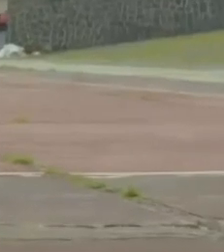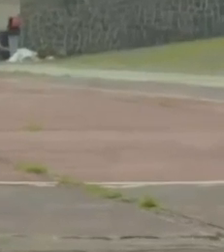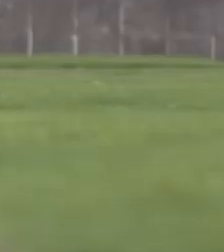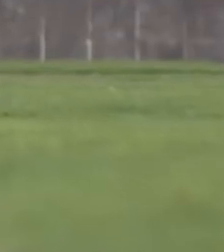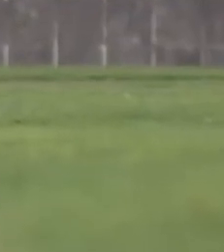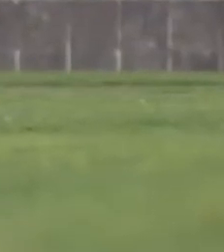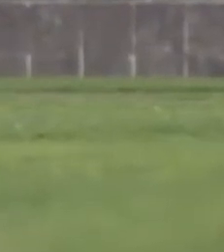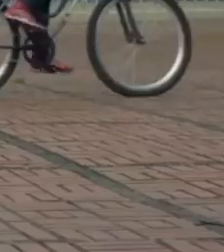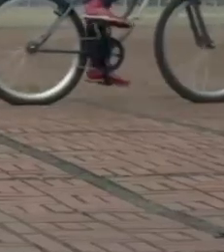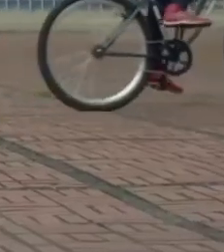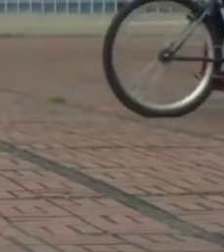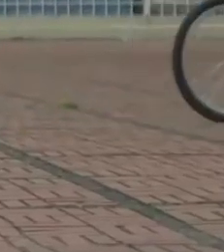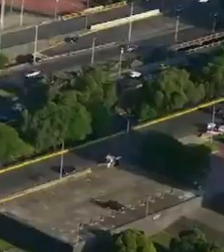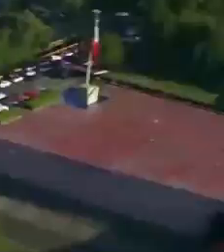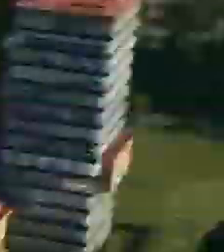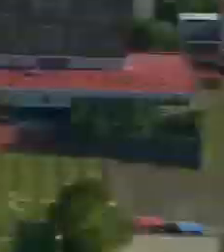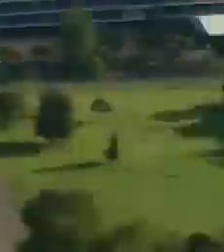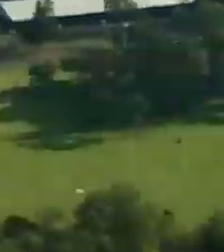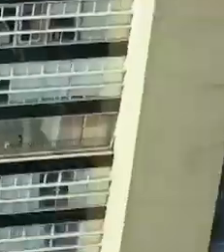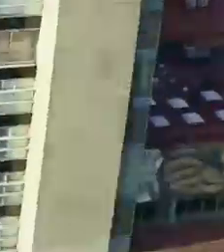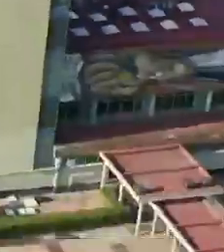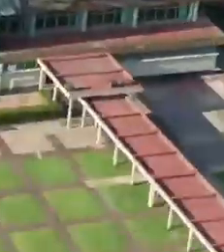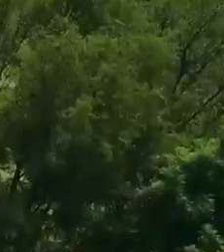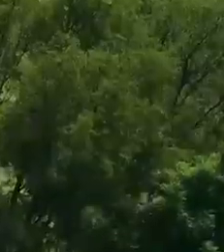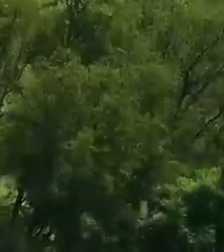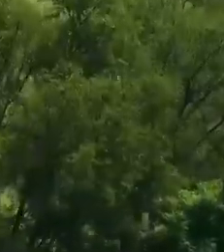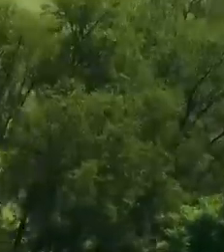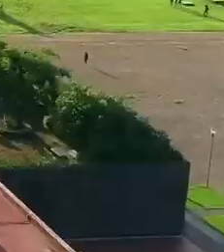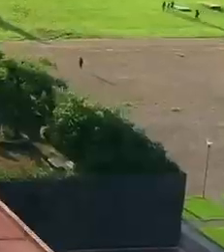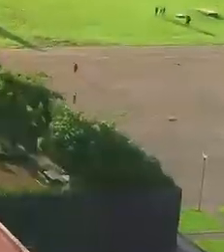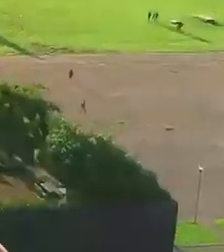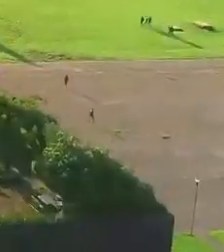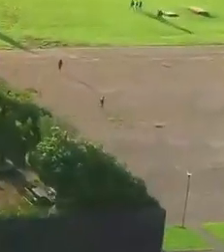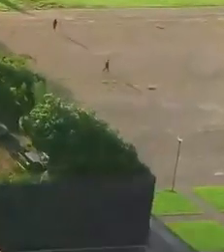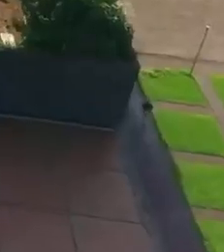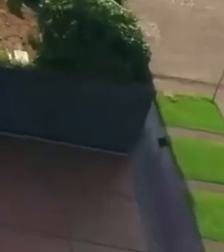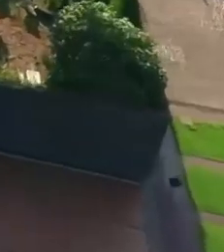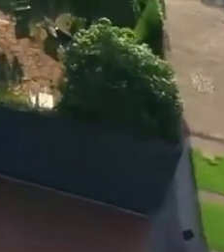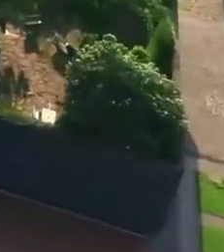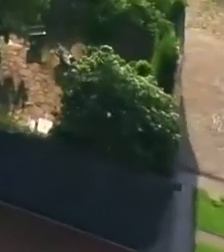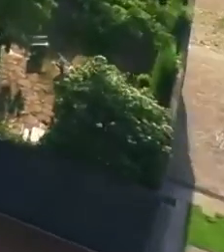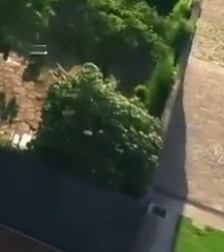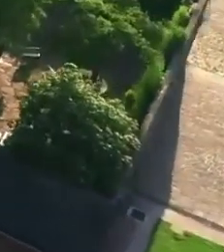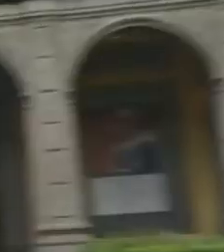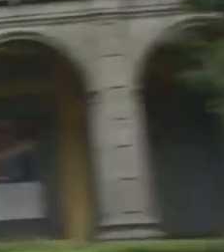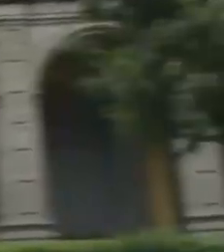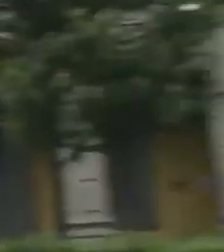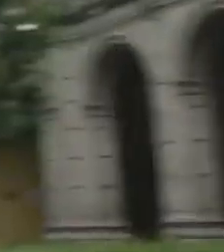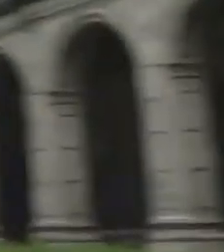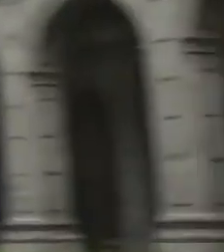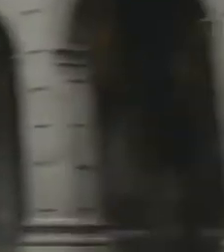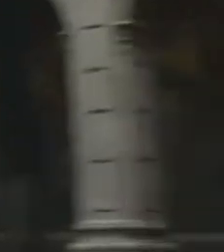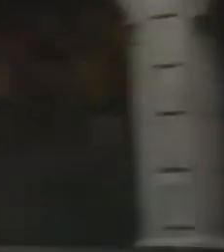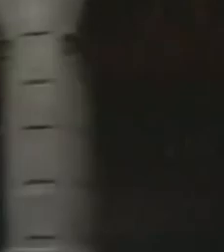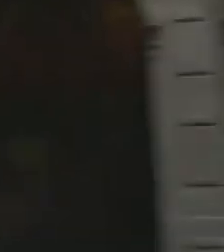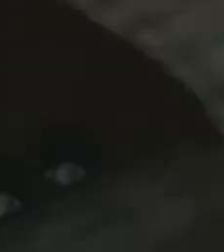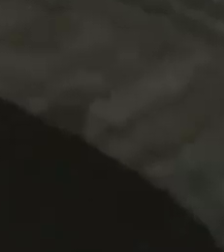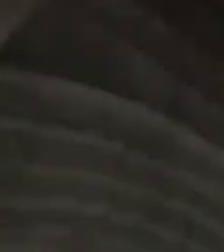nuestro campo central es patrimonio cultural de la humanidad y contamos con edificios de inmenso valor histórico